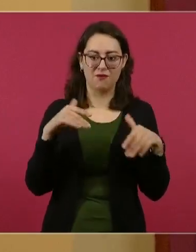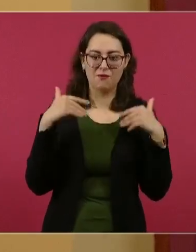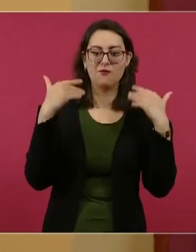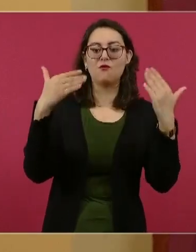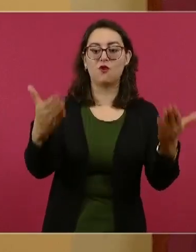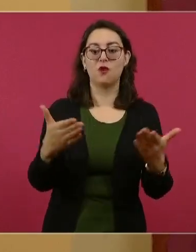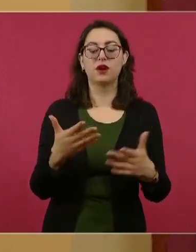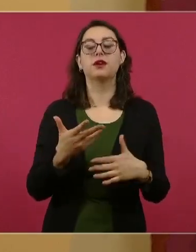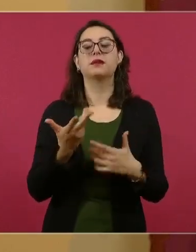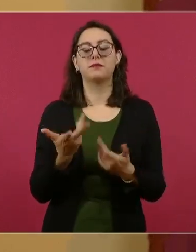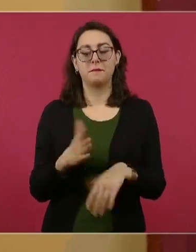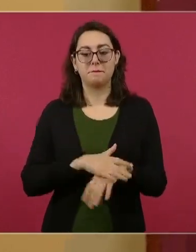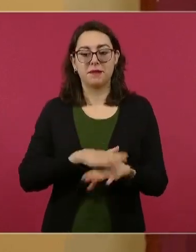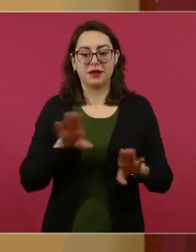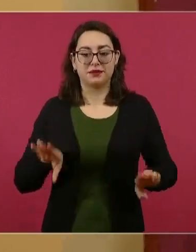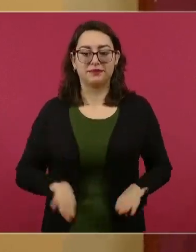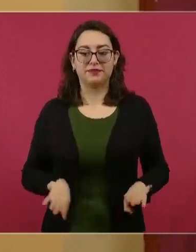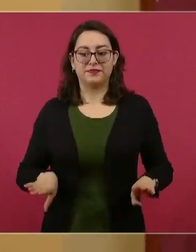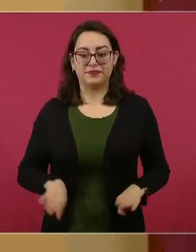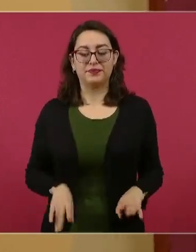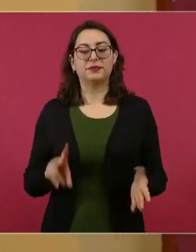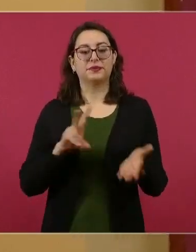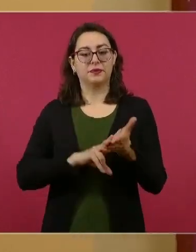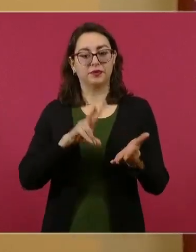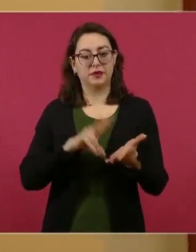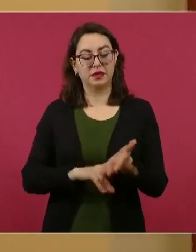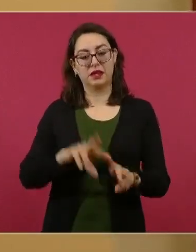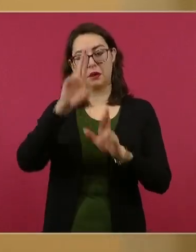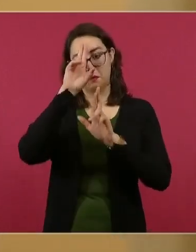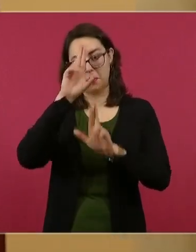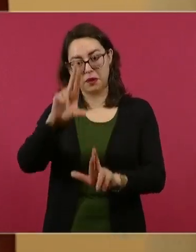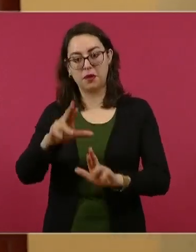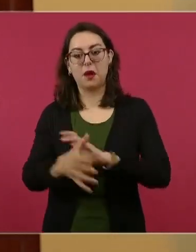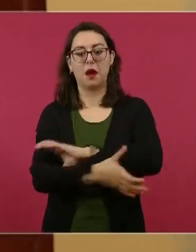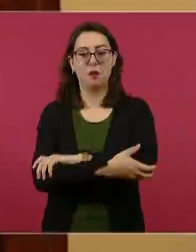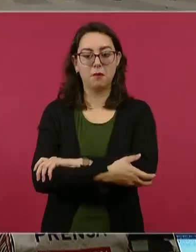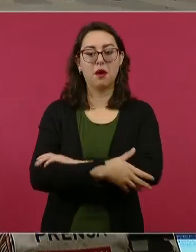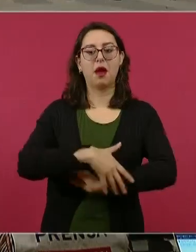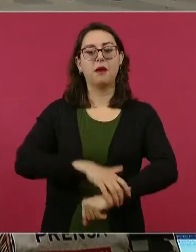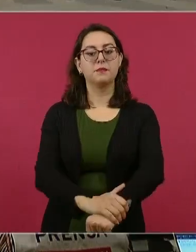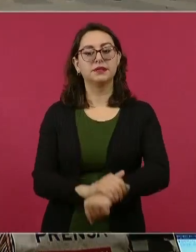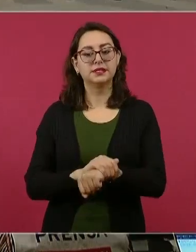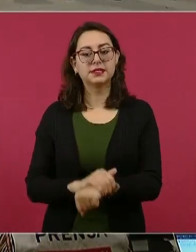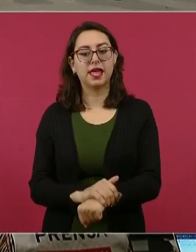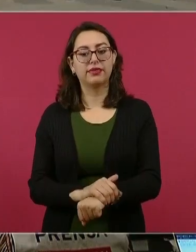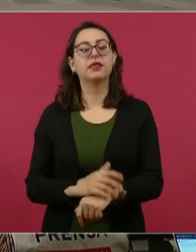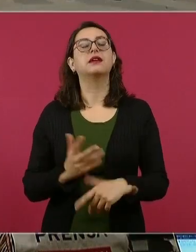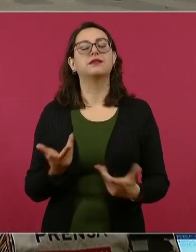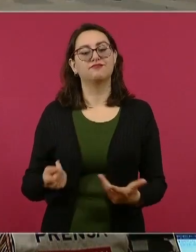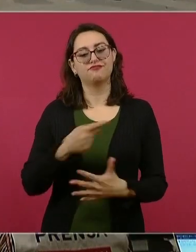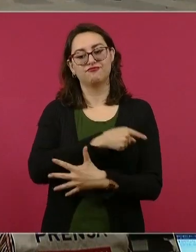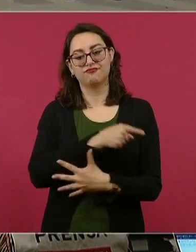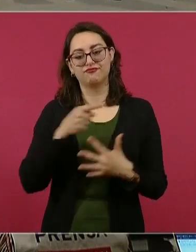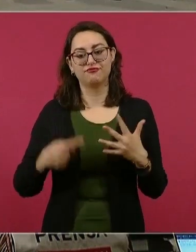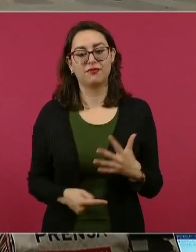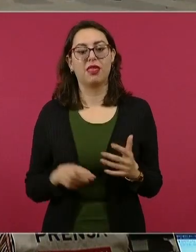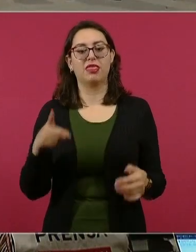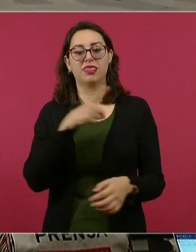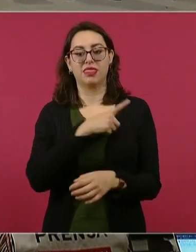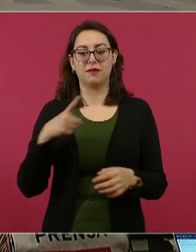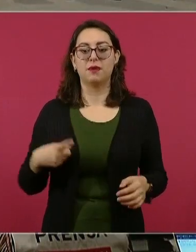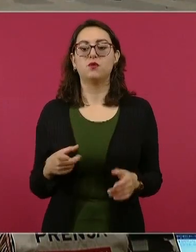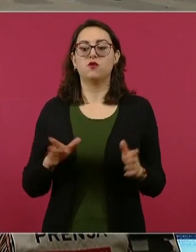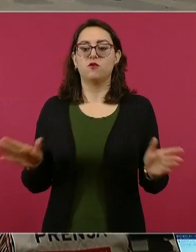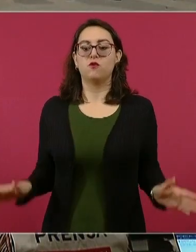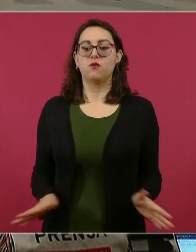todo fortaleciendo valores como respeto, la solidaridad, la amistad. Son cosas que tenemos que estar haciendo